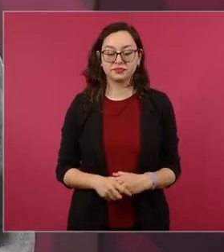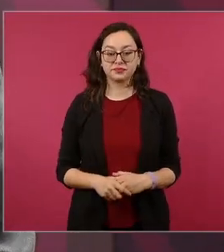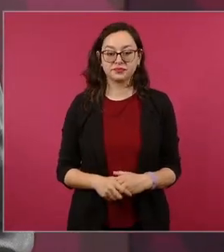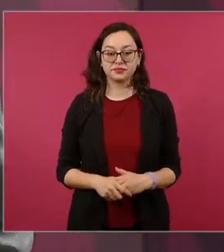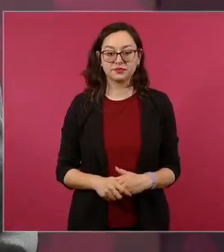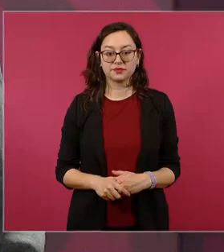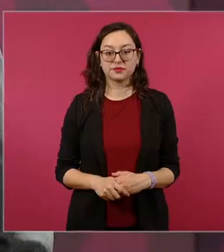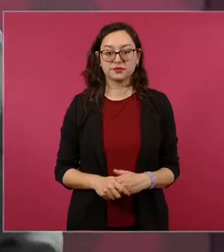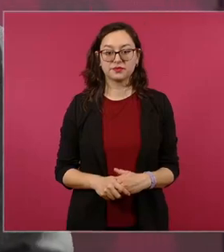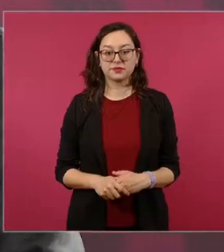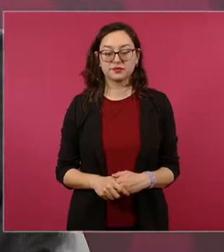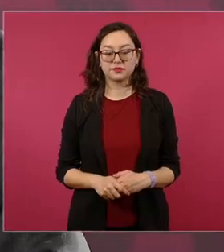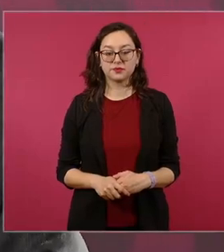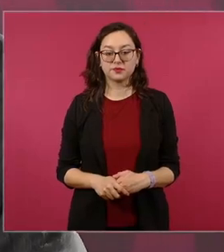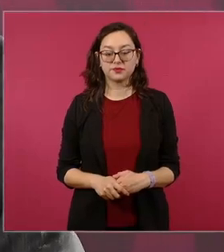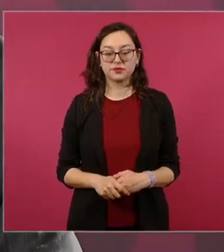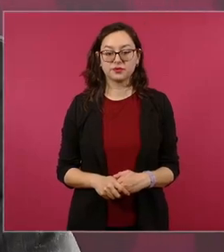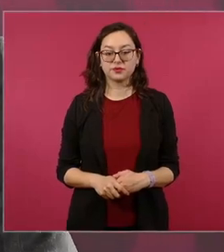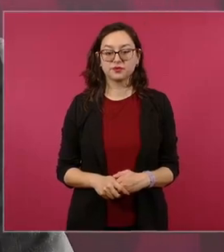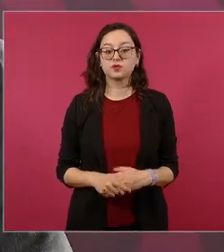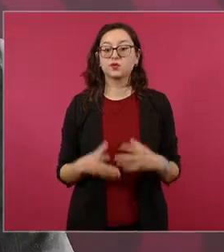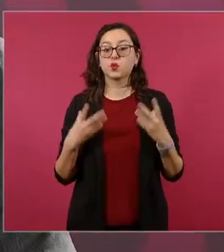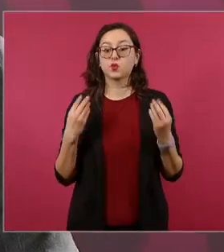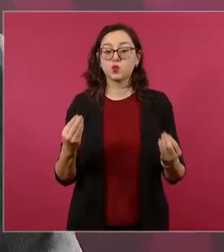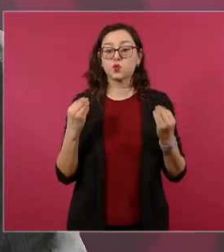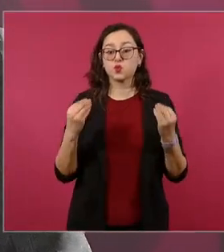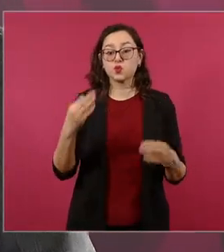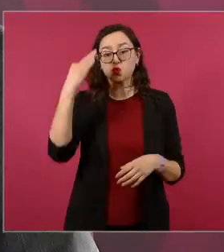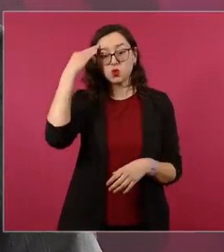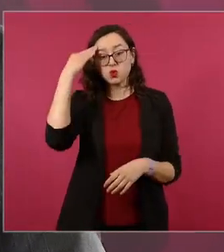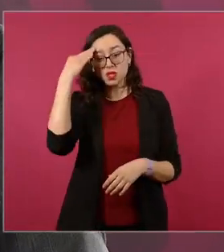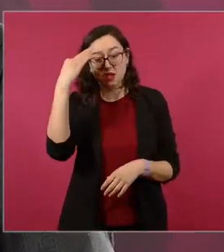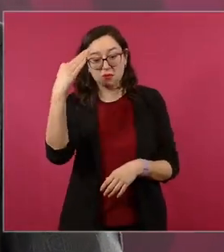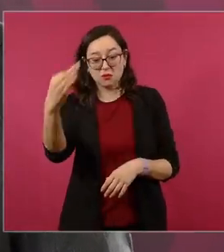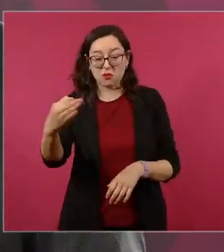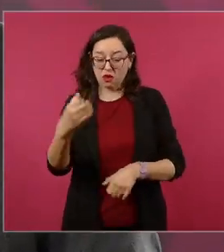Porque durante siglos los conservadores